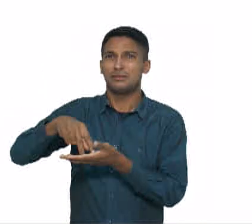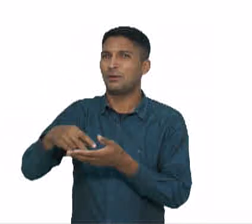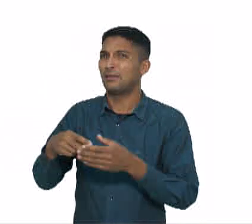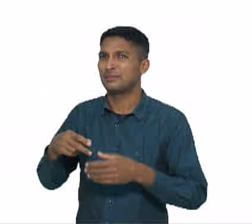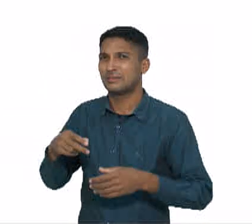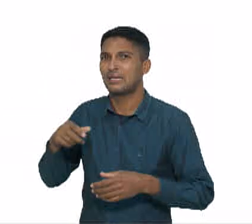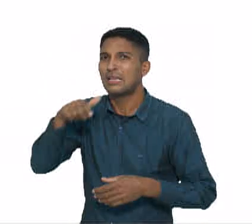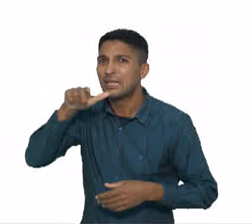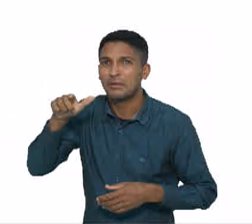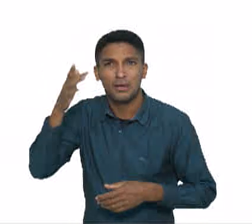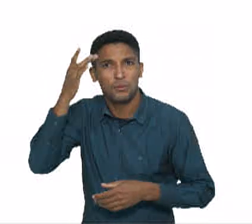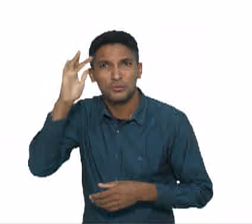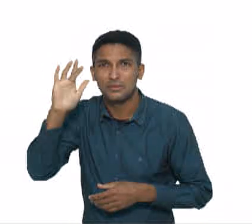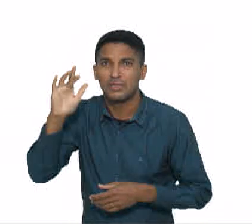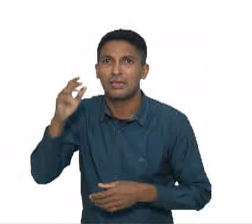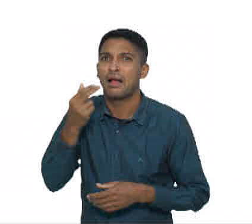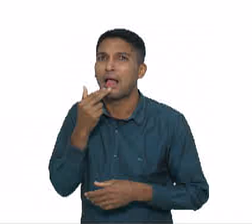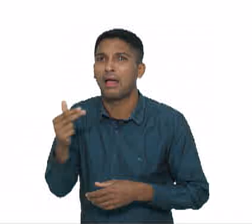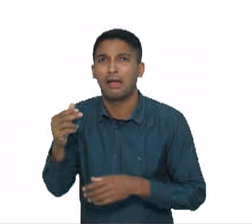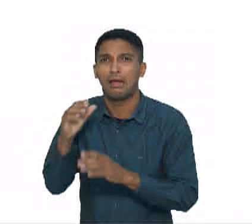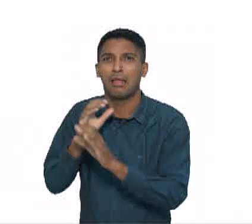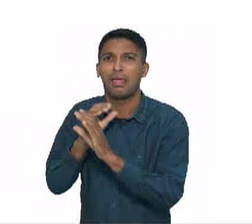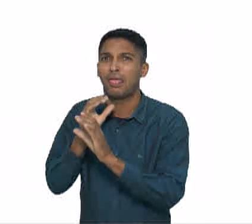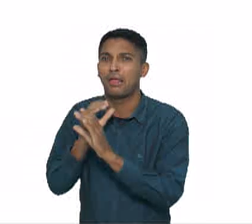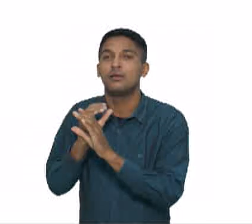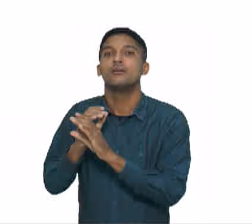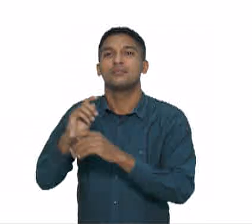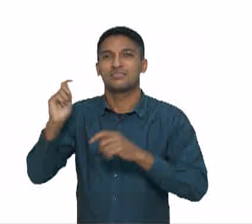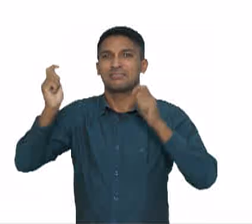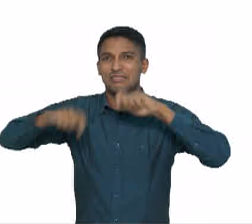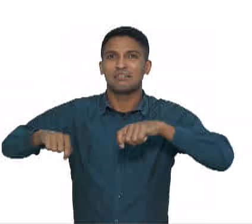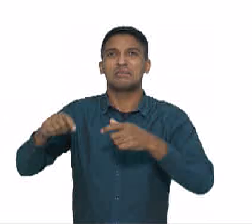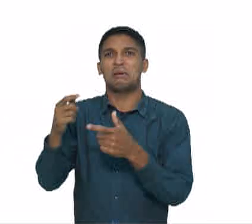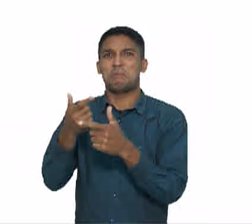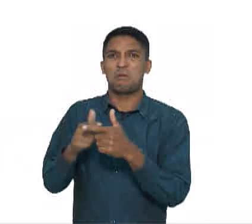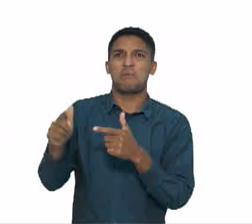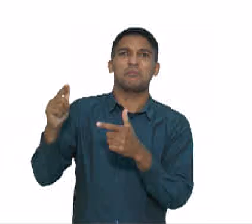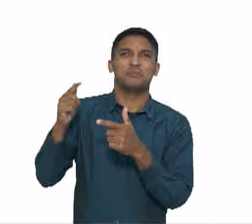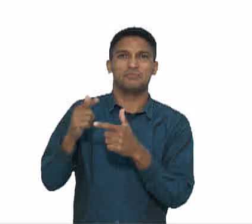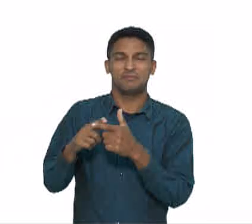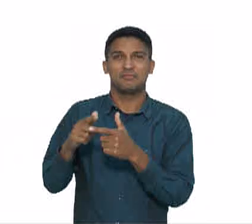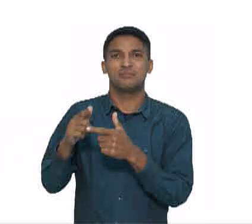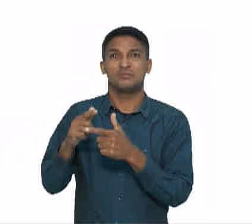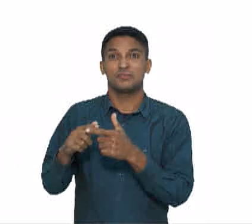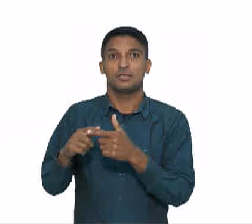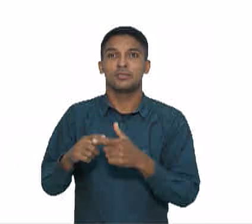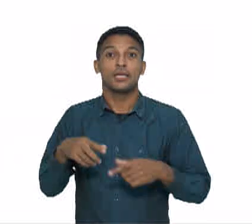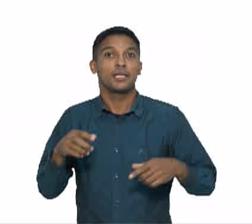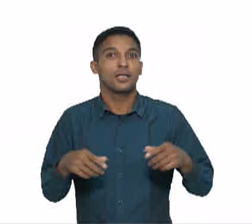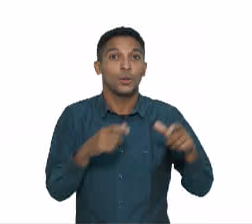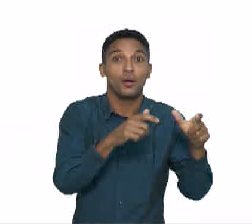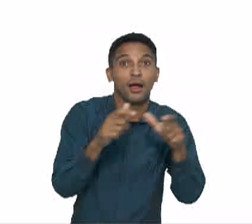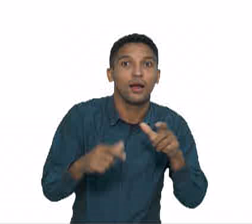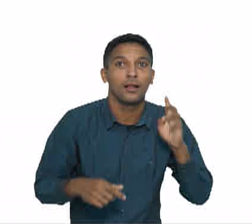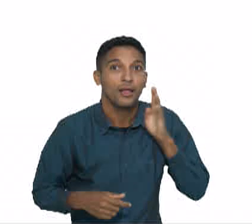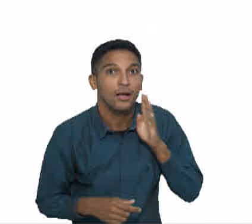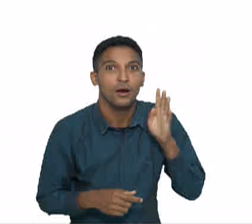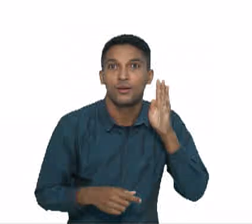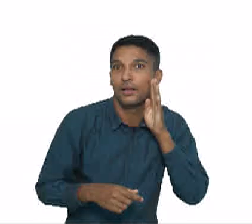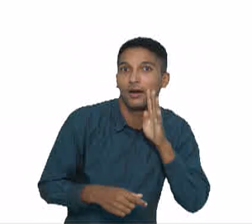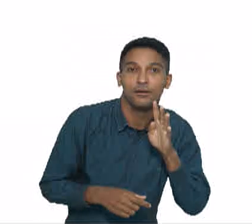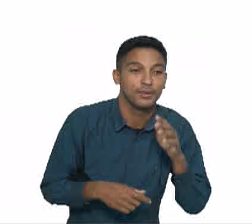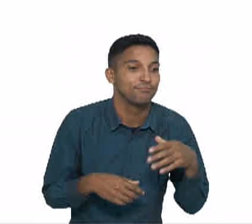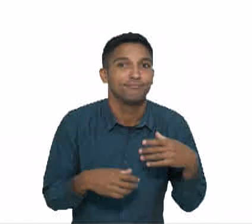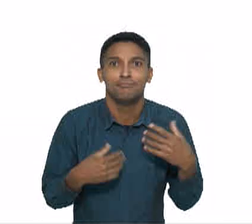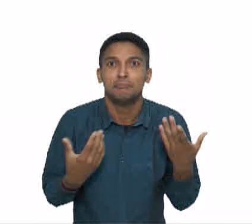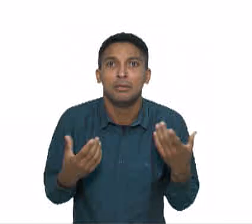de provocarte ciertos problemas, impide disfrutar al máximo de todas las experiencias que ofrece el